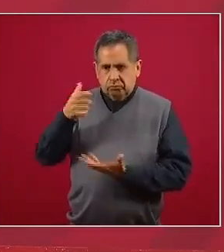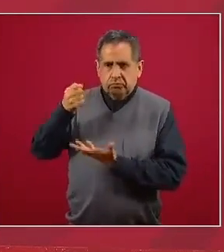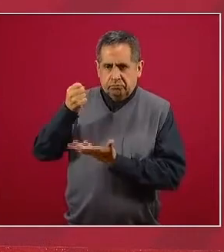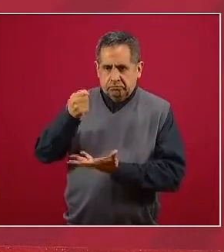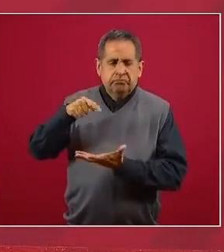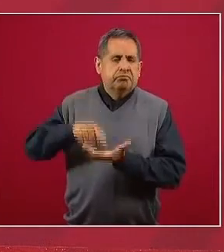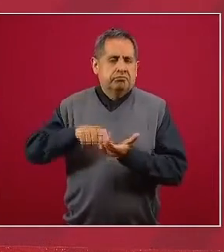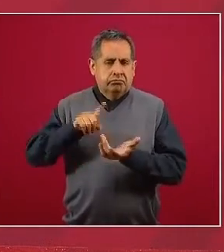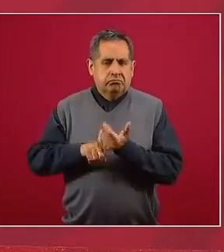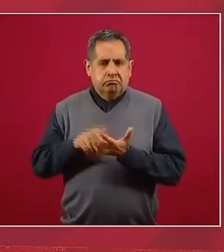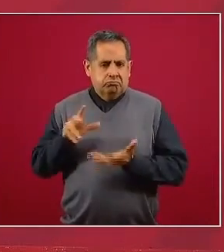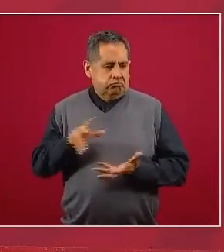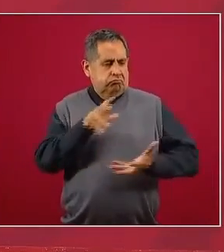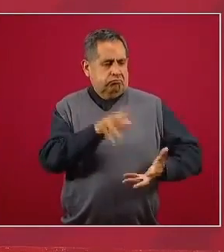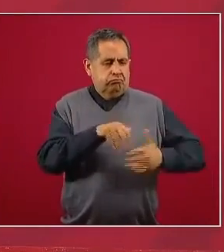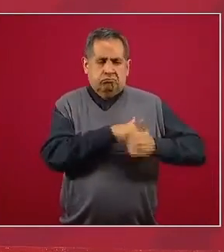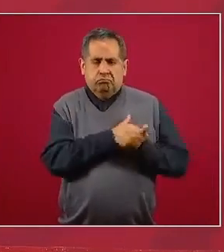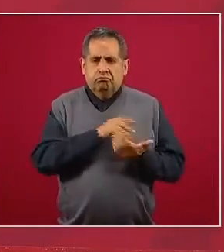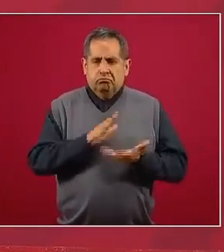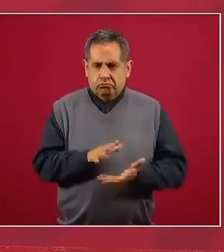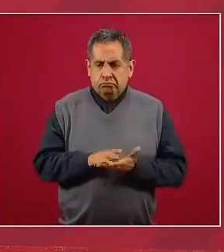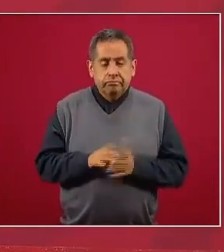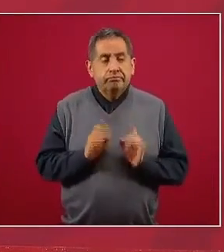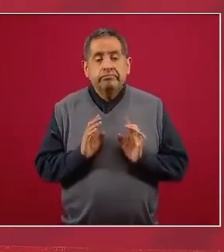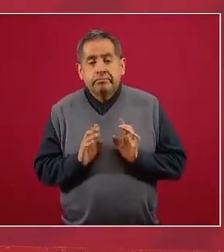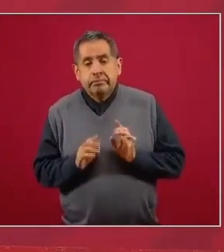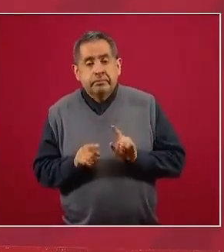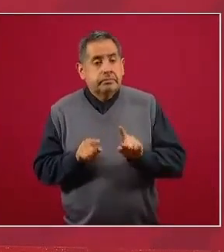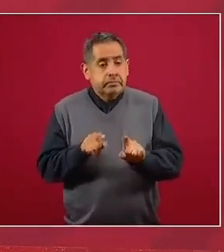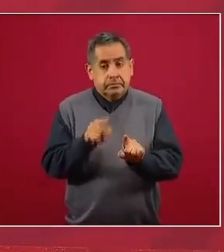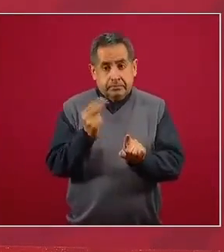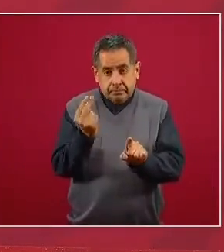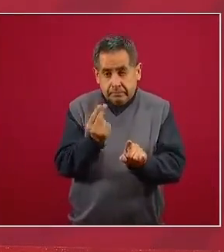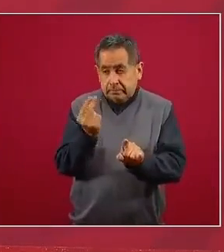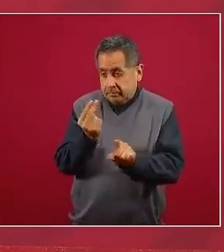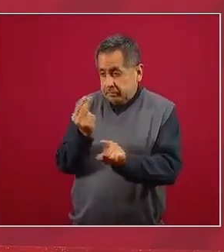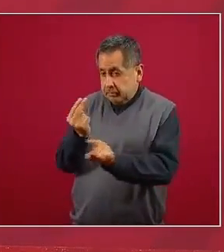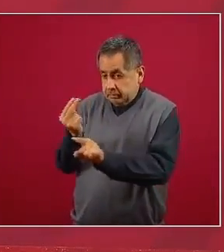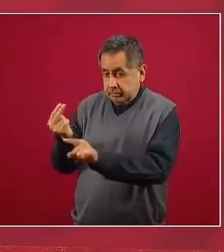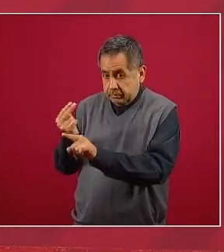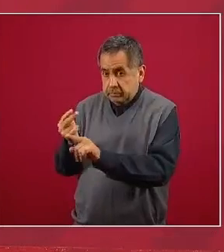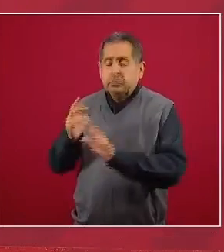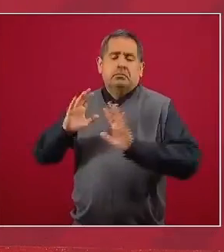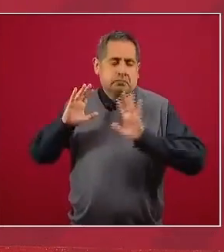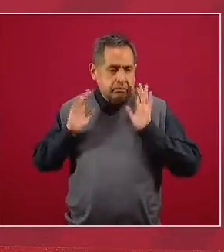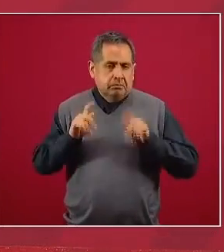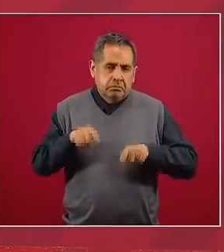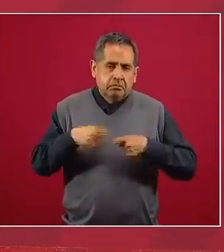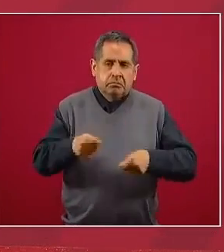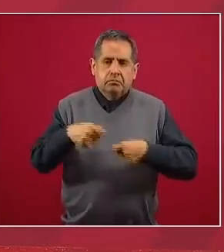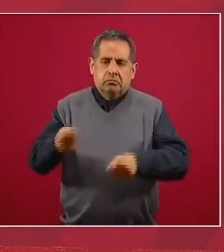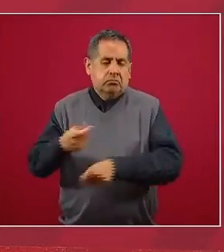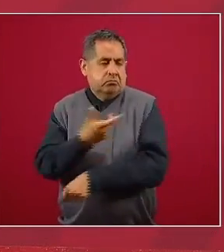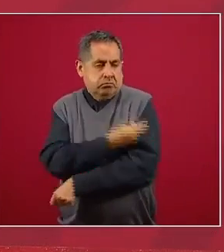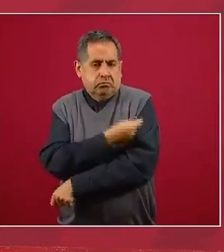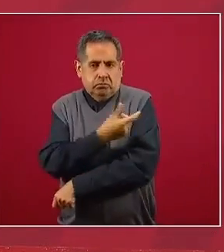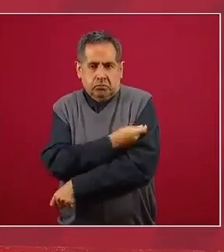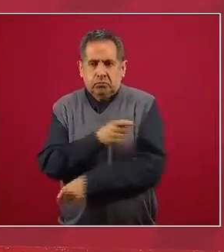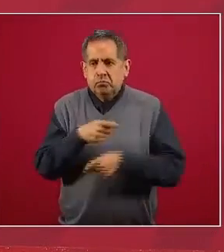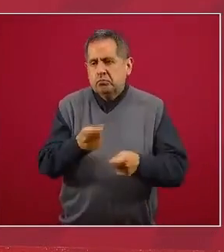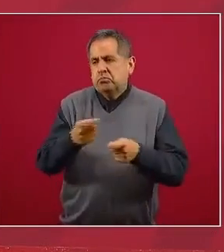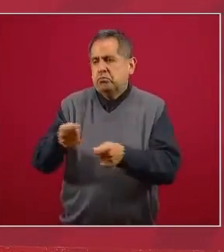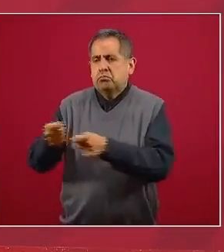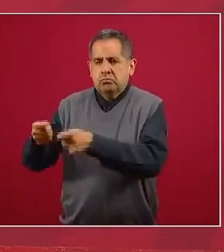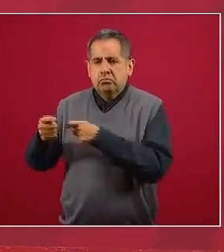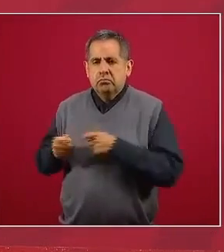destinado ya, lo ha preidentificado para que ninguna persona en México que tenga una indicación médica